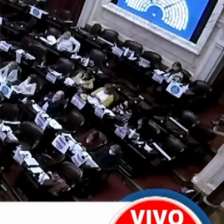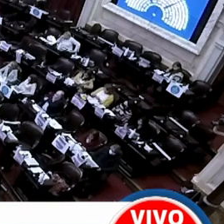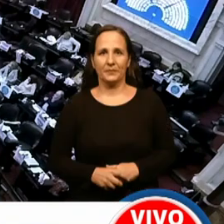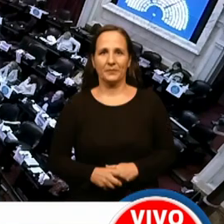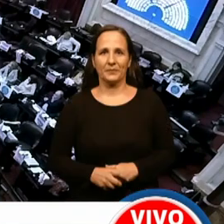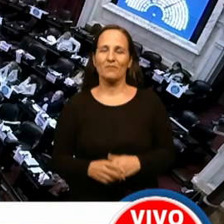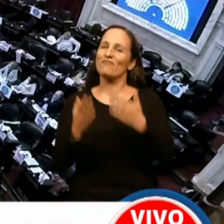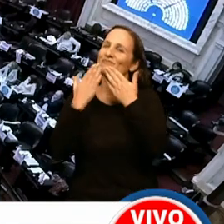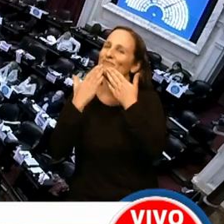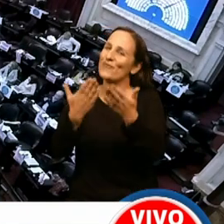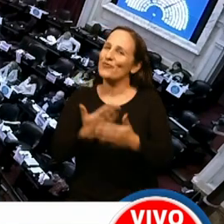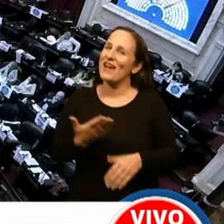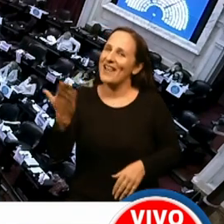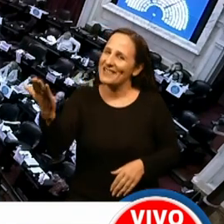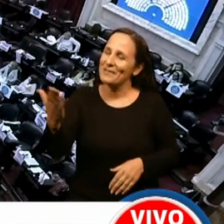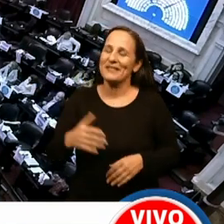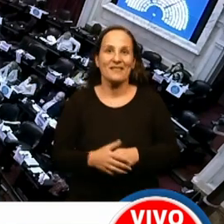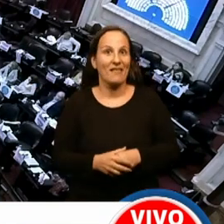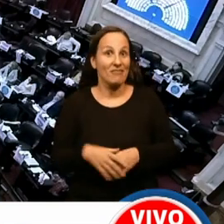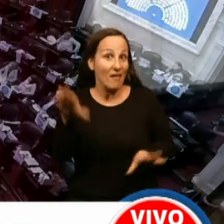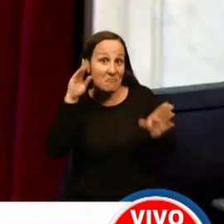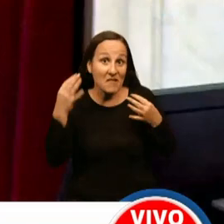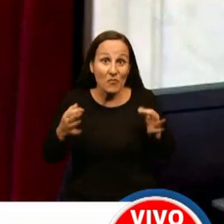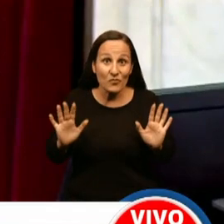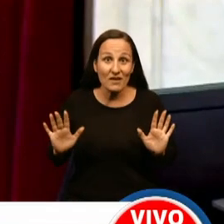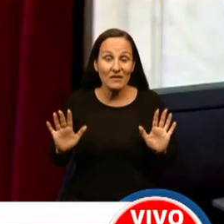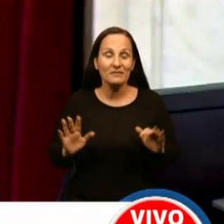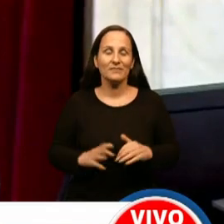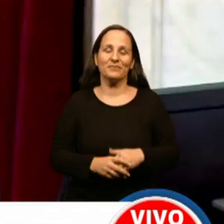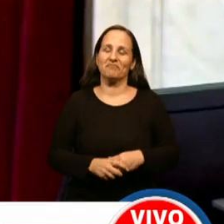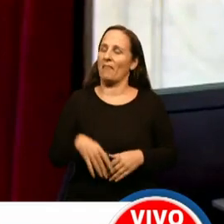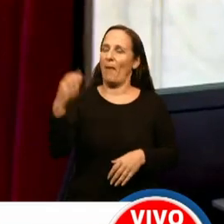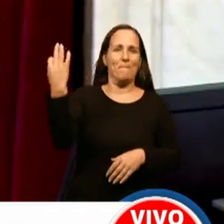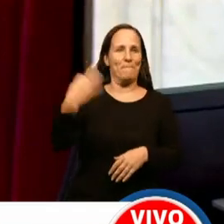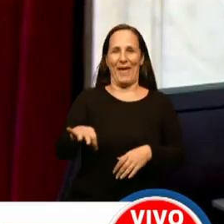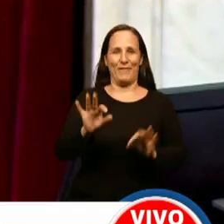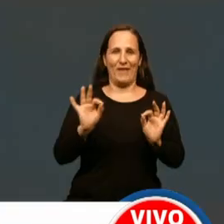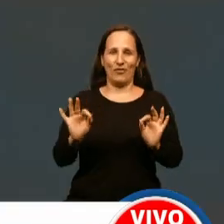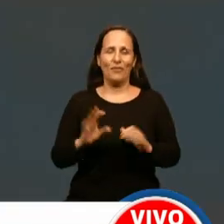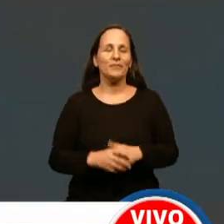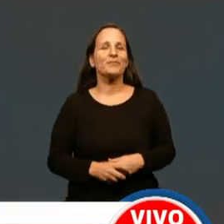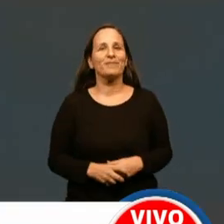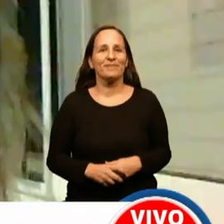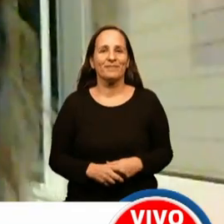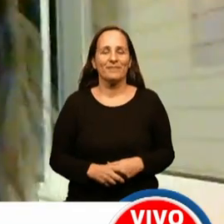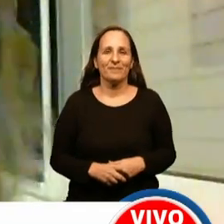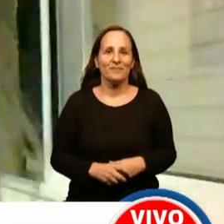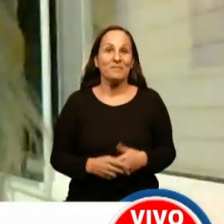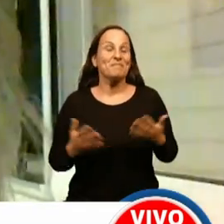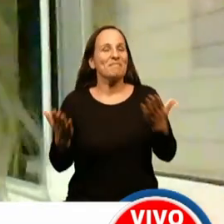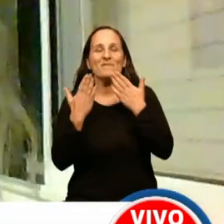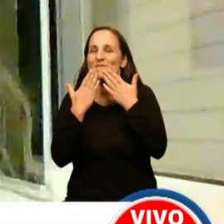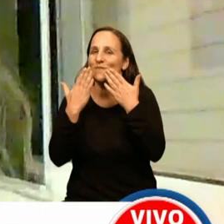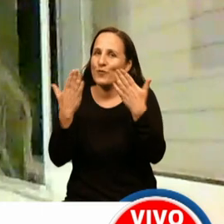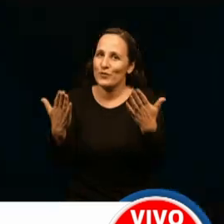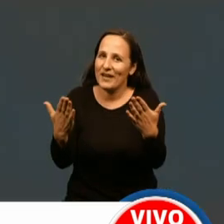muchas gracias presidentes se escuchan perfecto diputada muchas